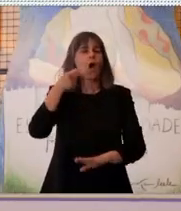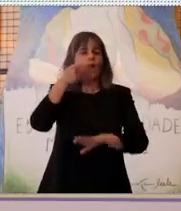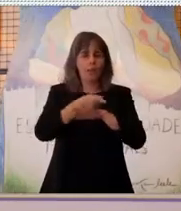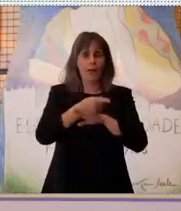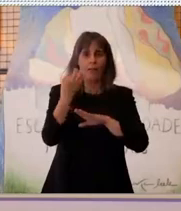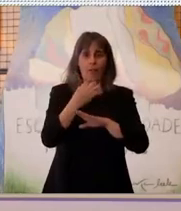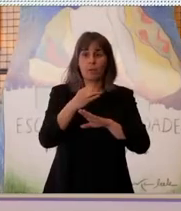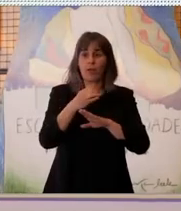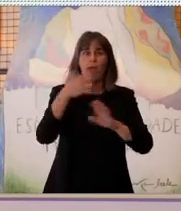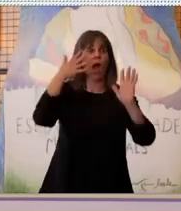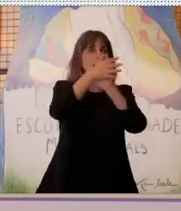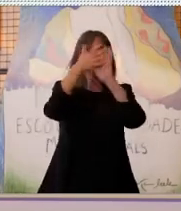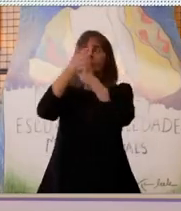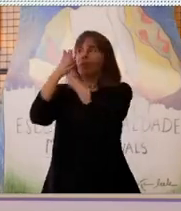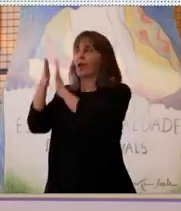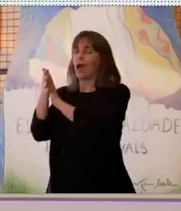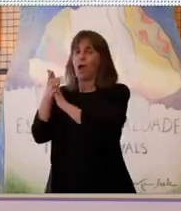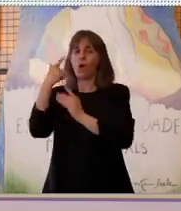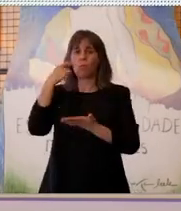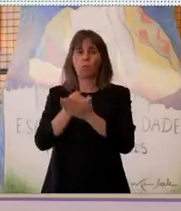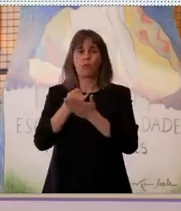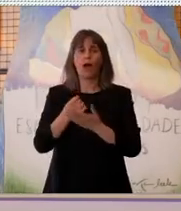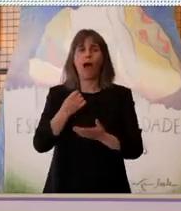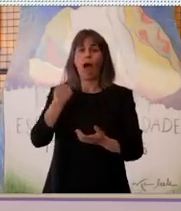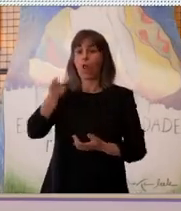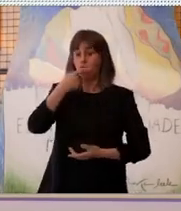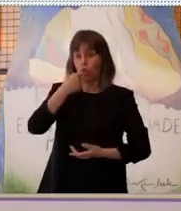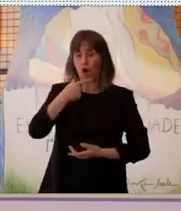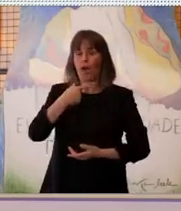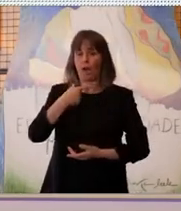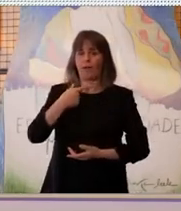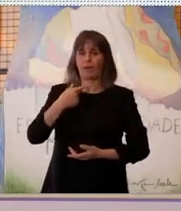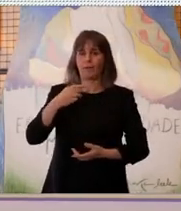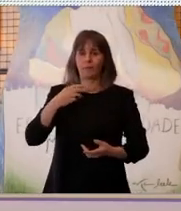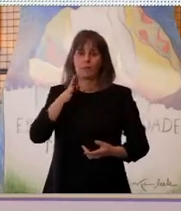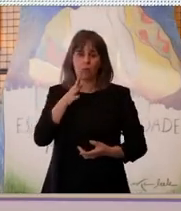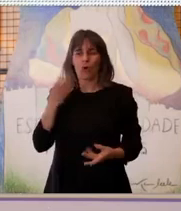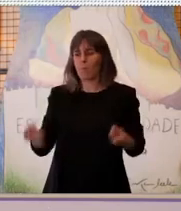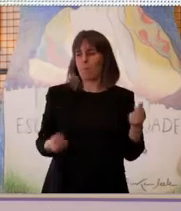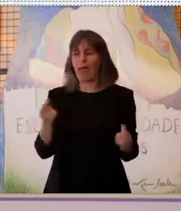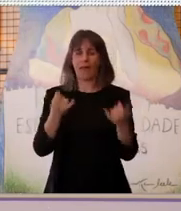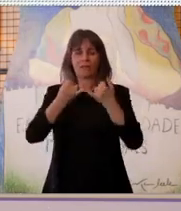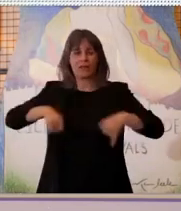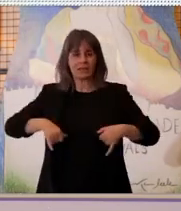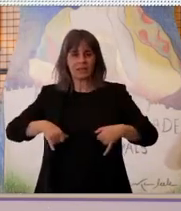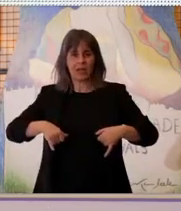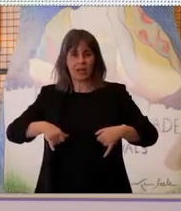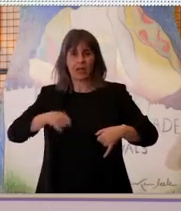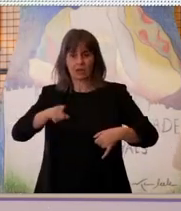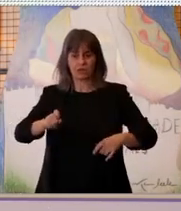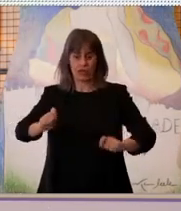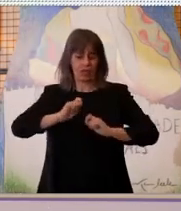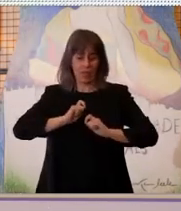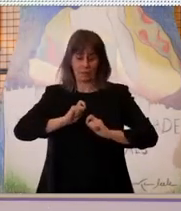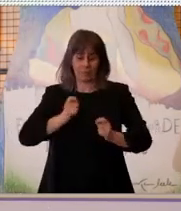al mundo y pasar un test antidrogas porque estaba bailando en una fiesta Pues nos demuestran nuestra profunda fragilidad